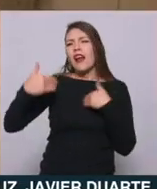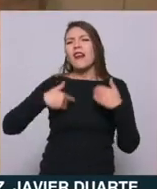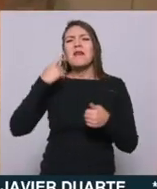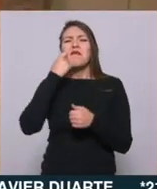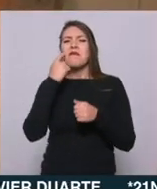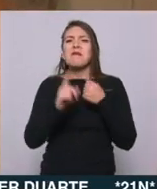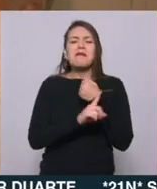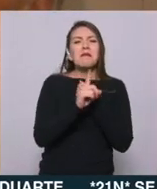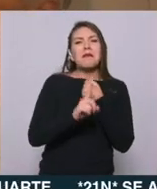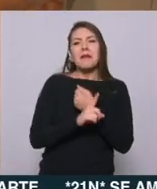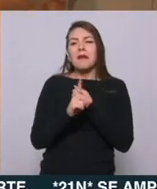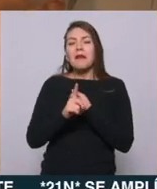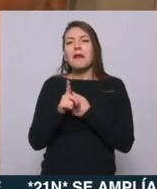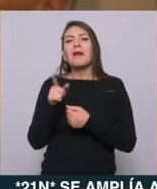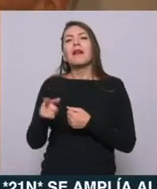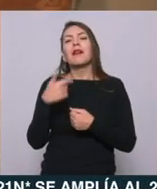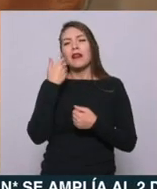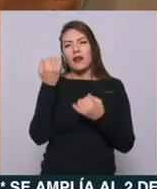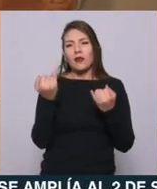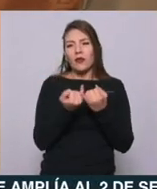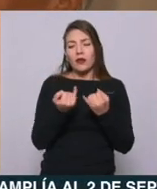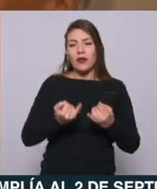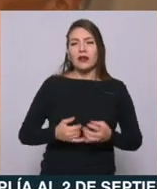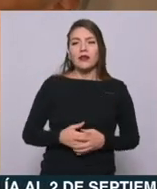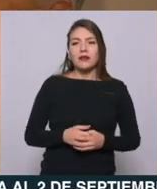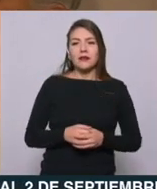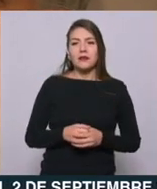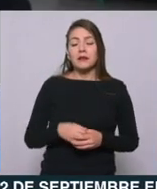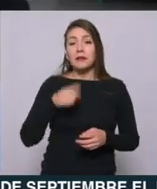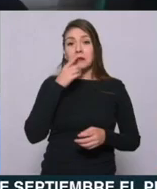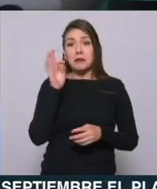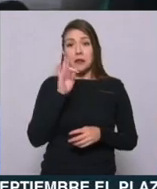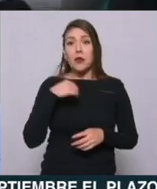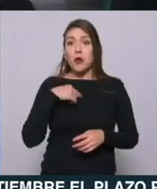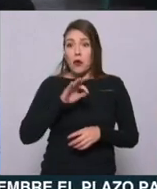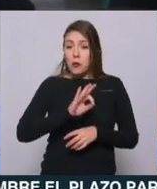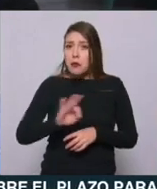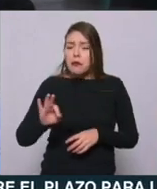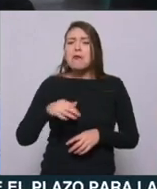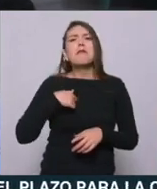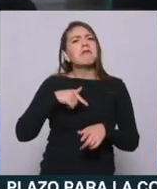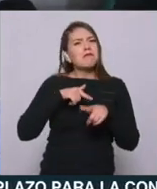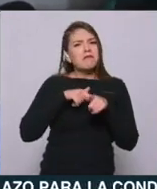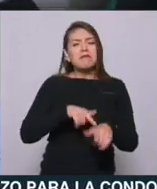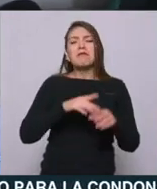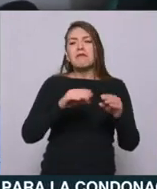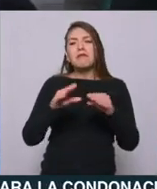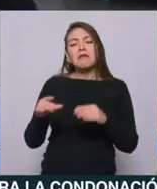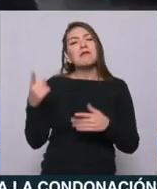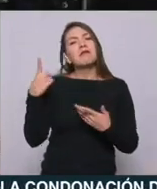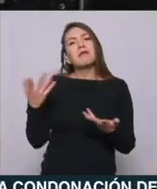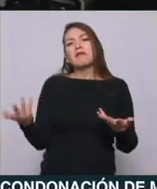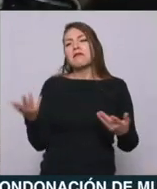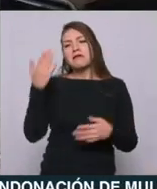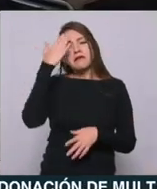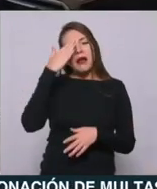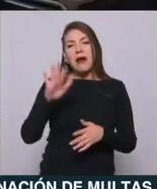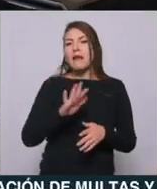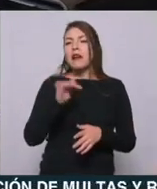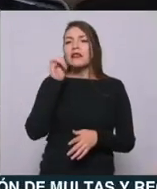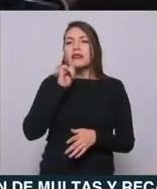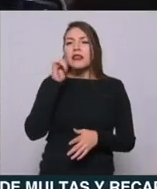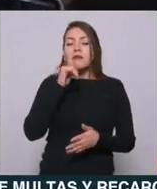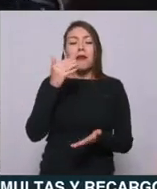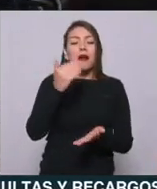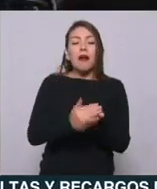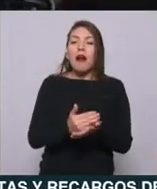complicaciones. Confiesa que si por ella fuera, continuaría dando clases. Pero sabe que todo tiene un fin y recuerda con mucho cariño